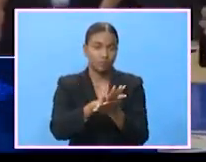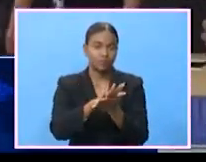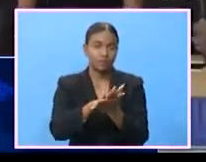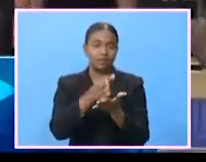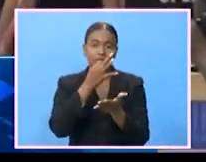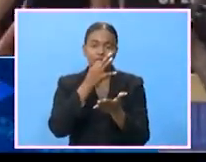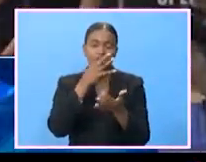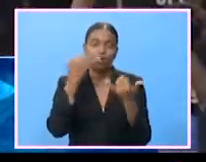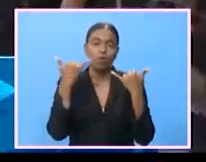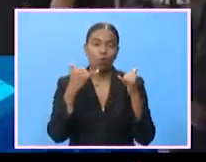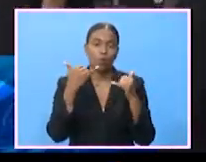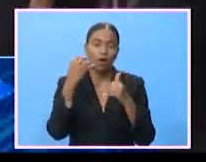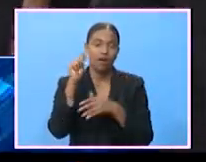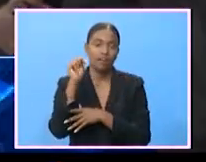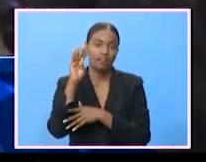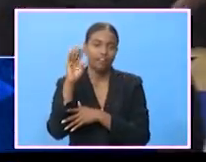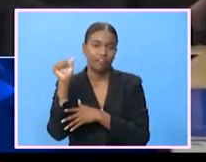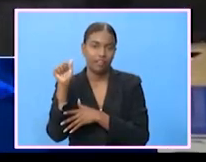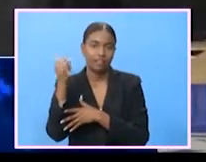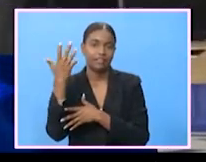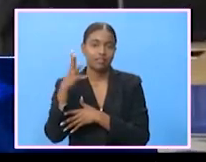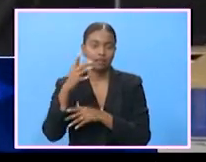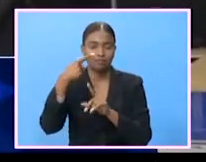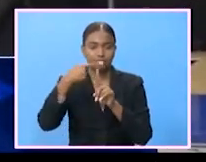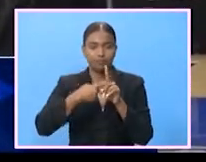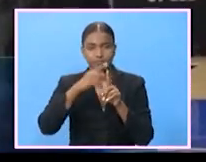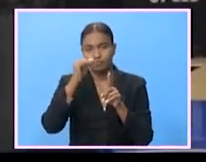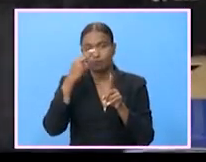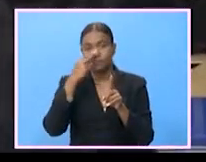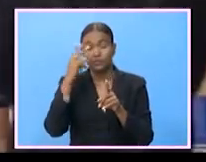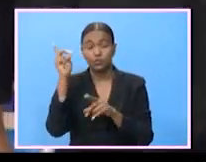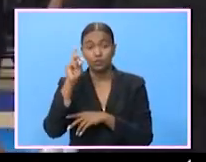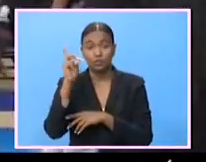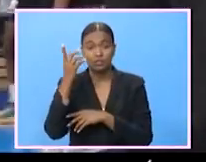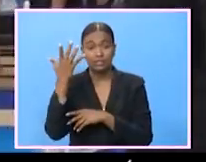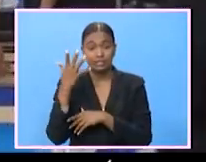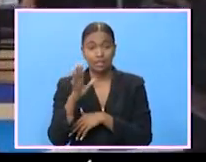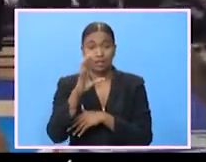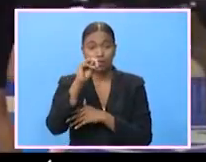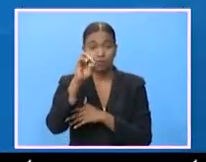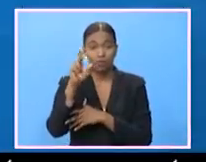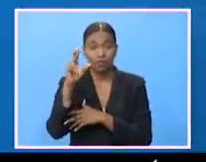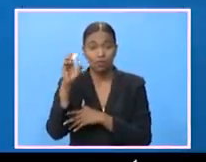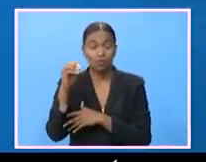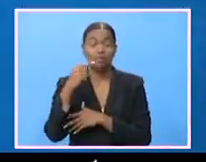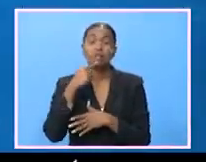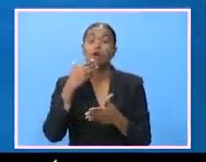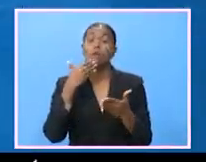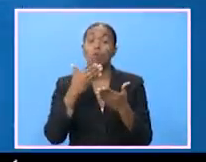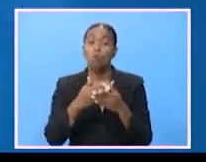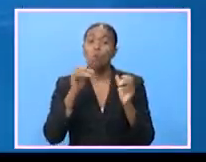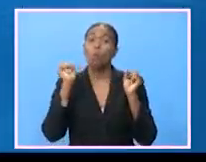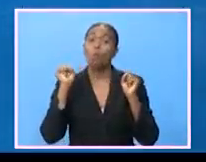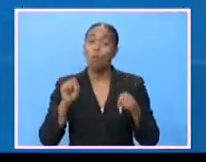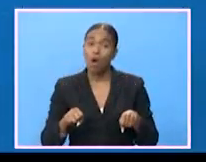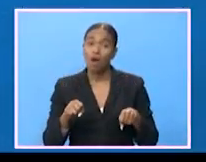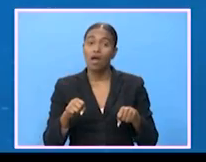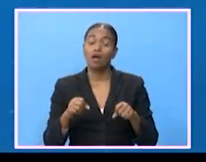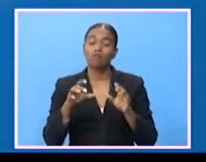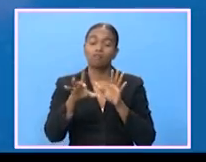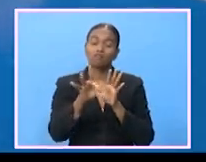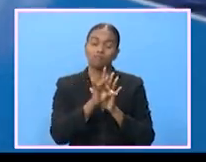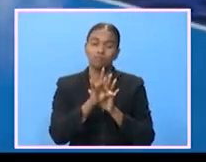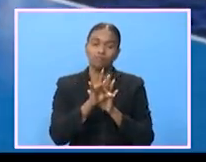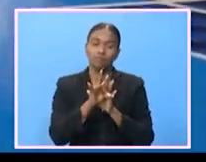el próximo draft de la NBA ya en el mes de junio, donde Jan Montero tiene altas posibilidades de ser